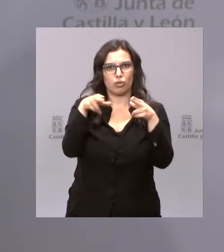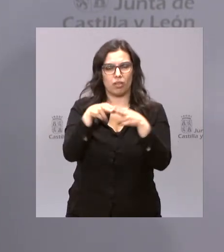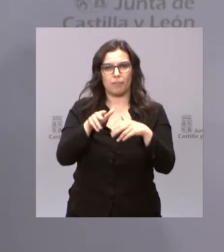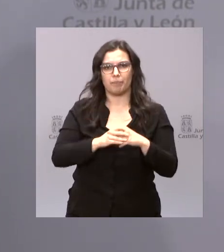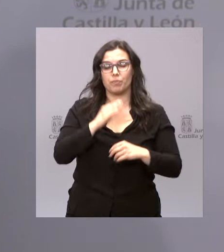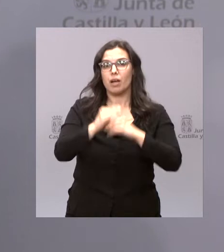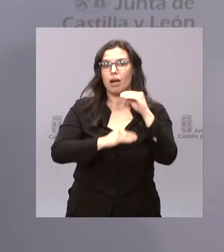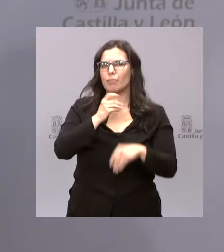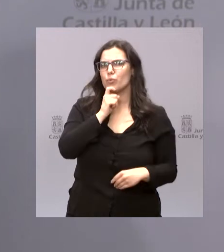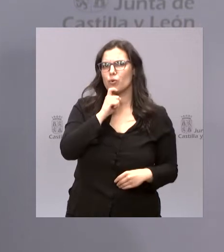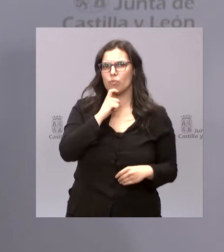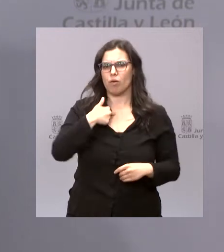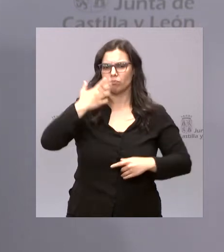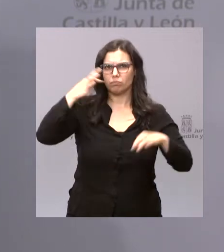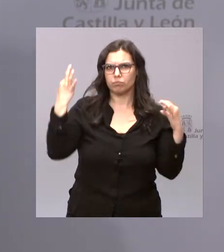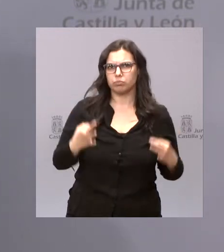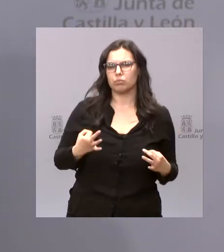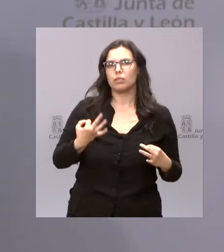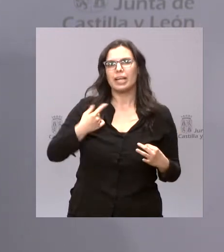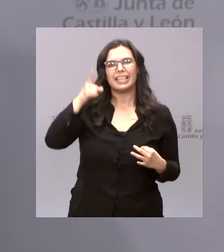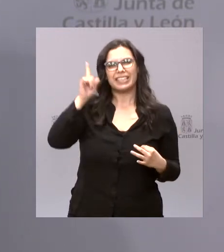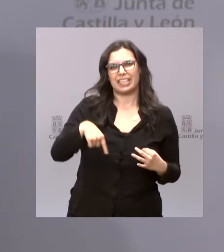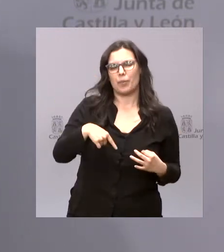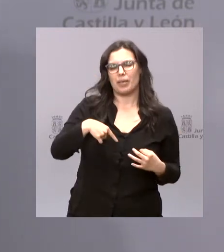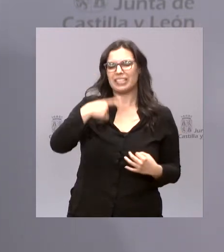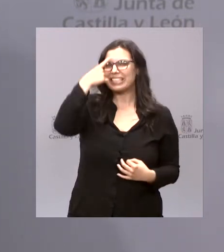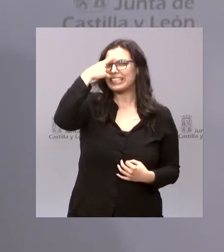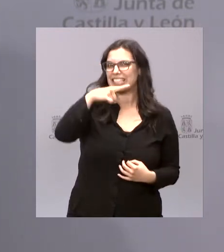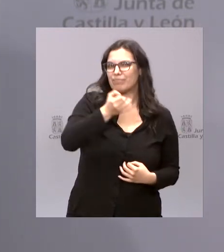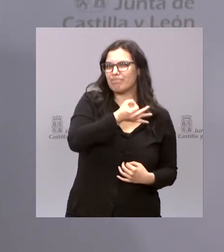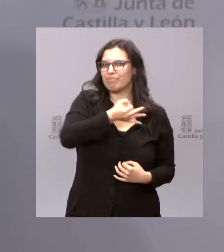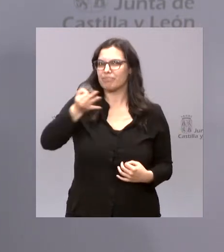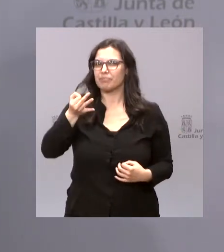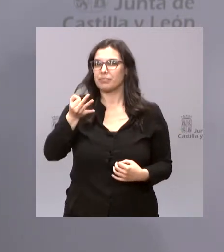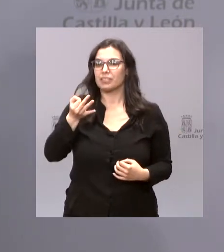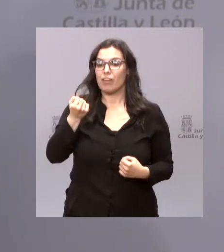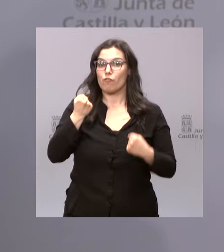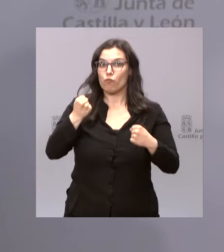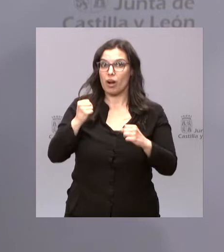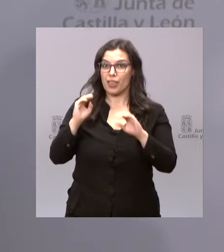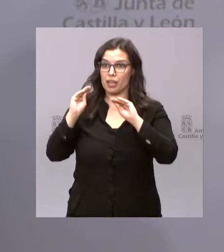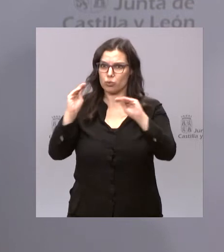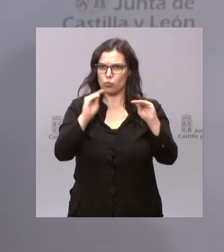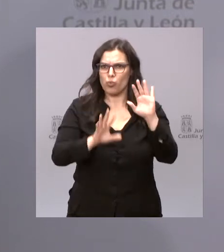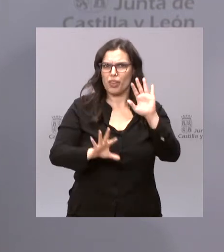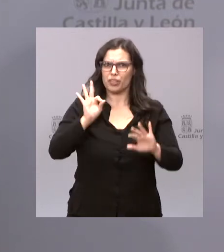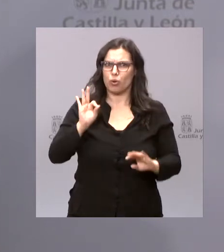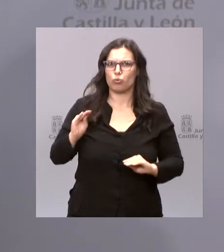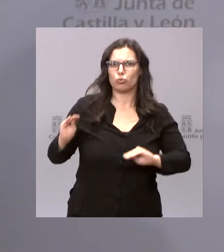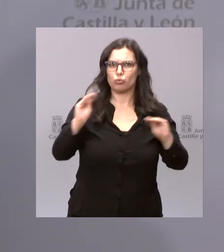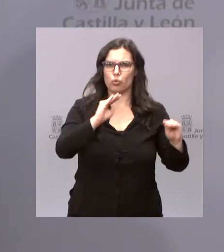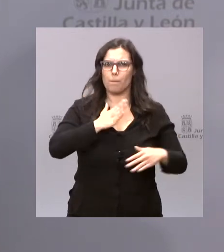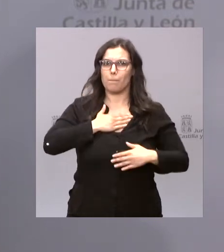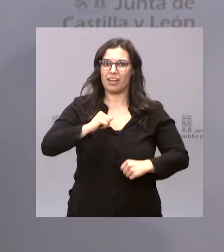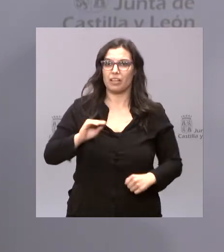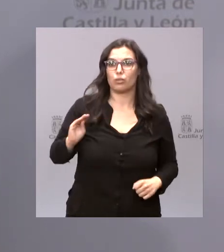el convencimiento y, sobre todo, desde la absoluta creencia de que vuestra fuerza, vuestra decisión y vuestra